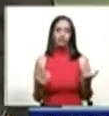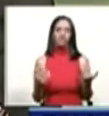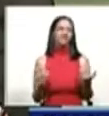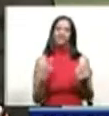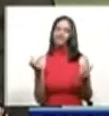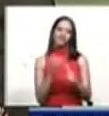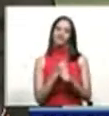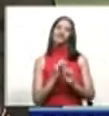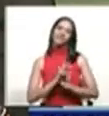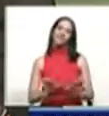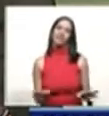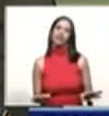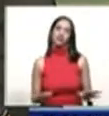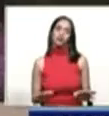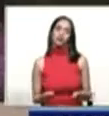Y